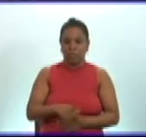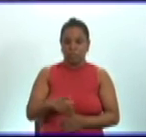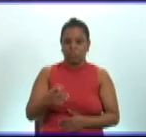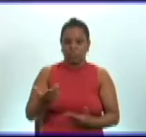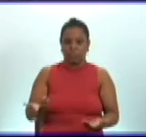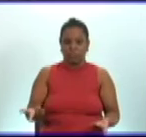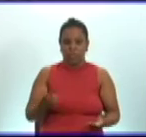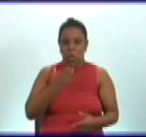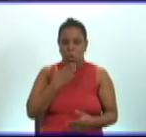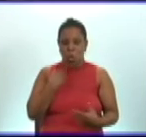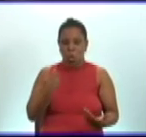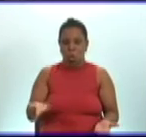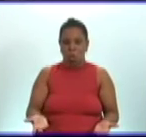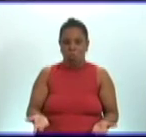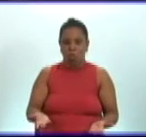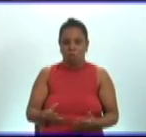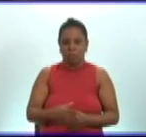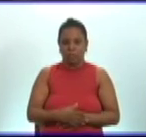Pero, comisario,